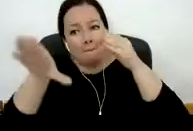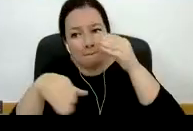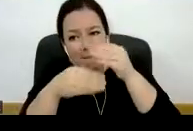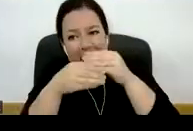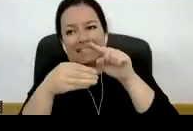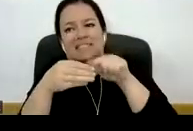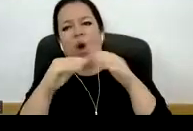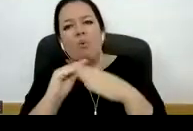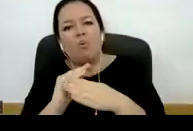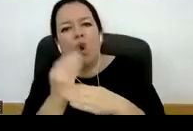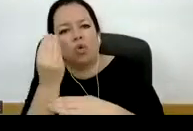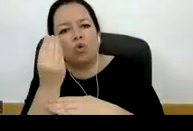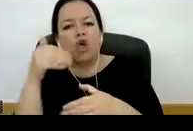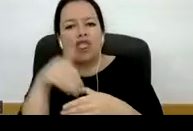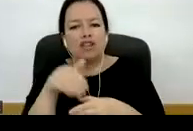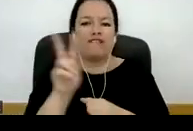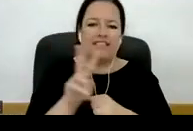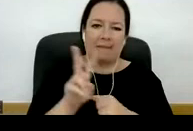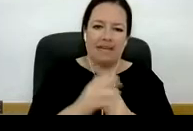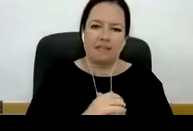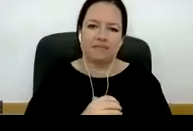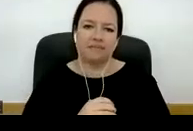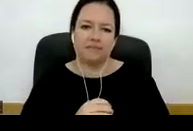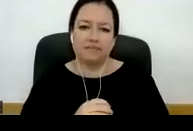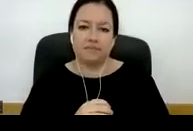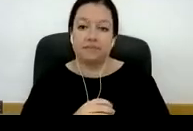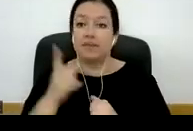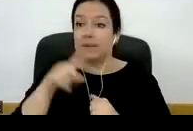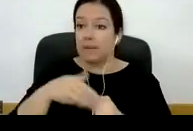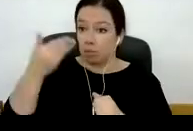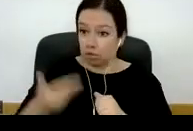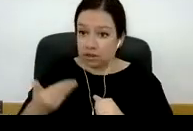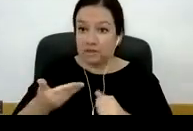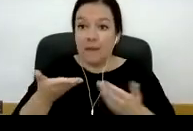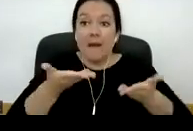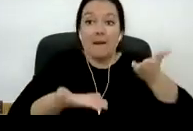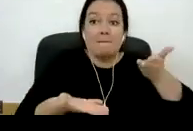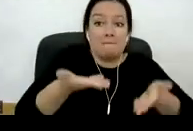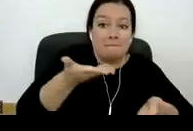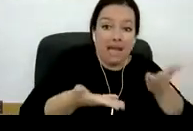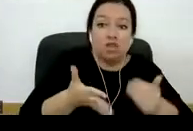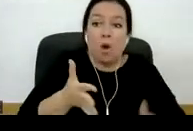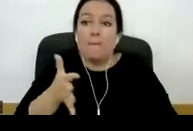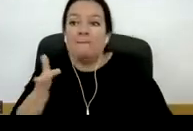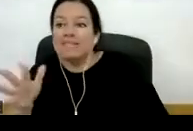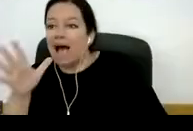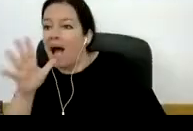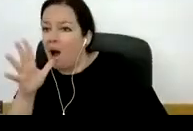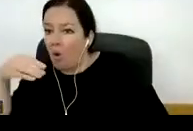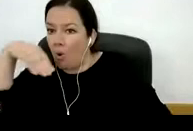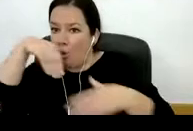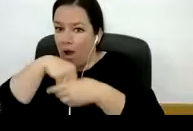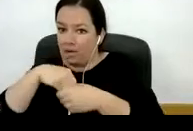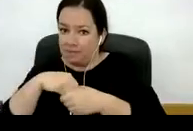vitaminas y minerales. Otro condicionante es el peso y el grado de hidratación. Hemos visto antes que